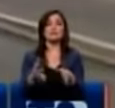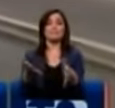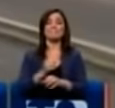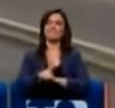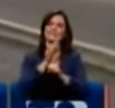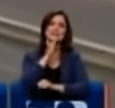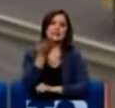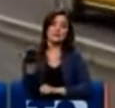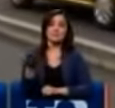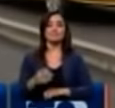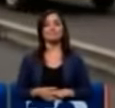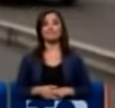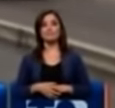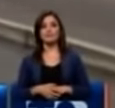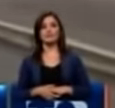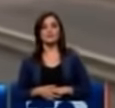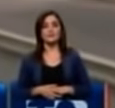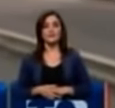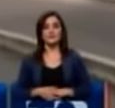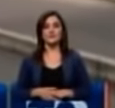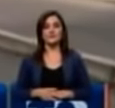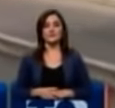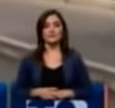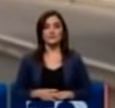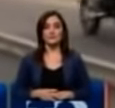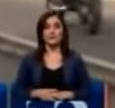la mañana que estamos aquí en vivo y en directo en